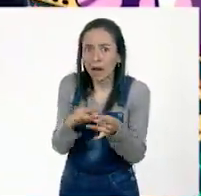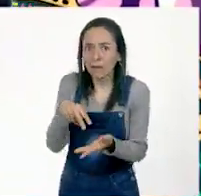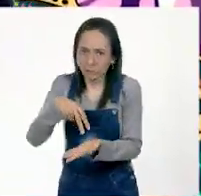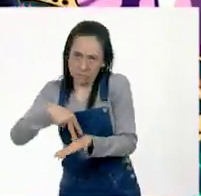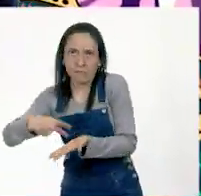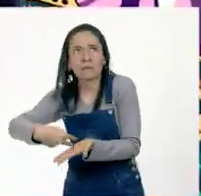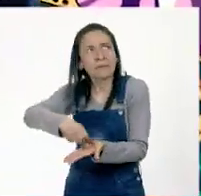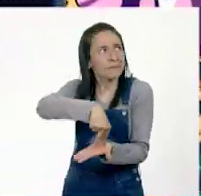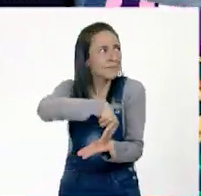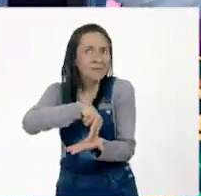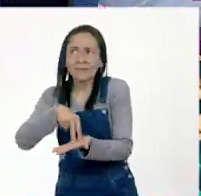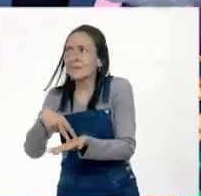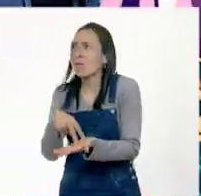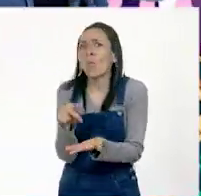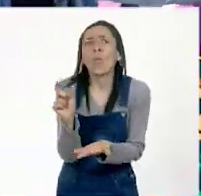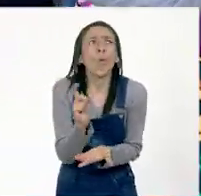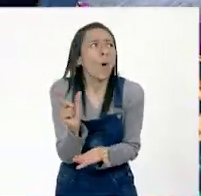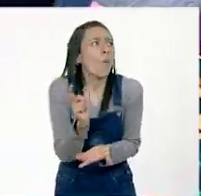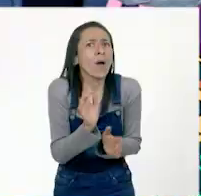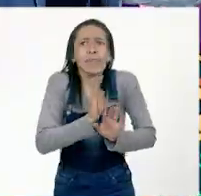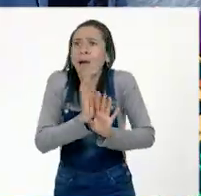zangoloteo?